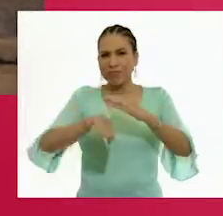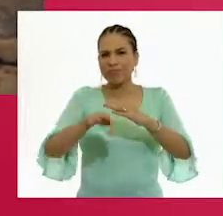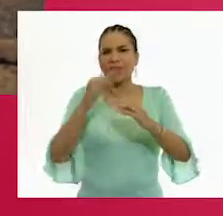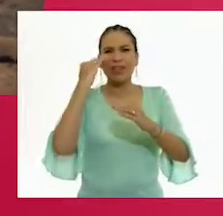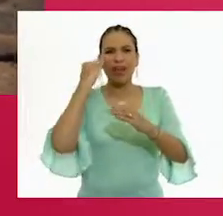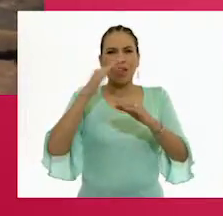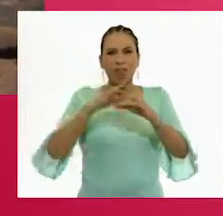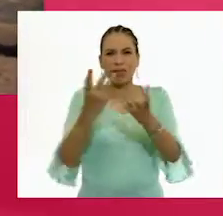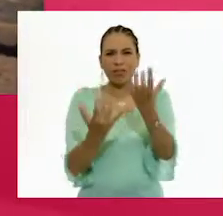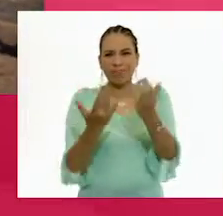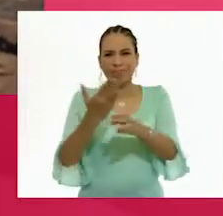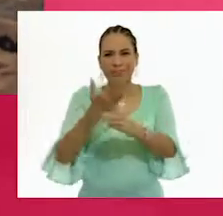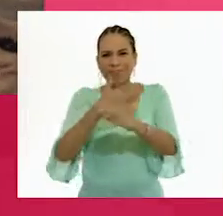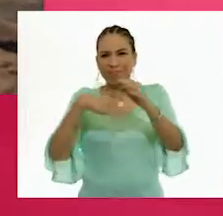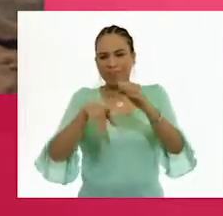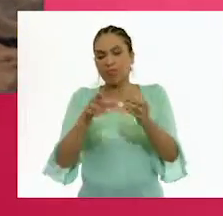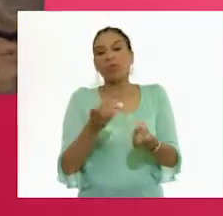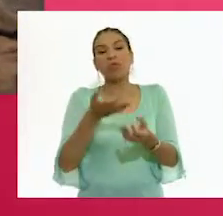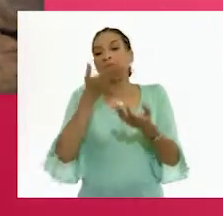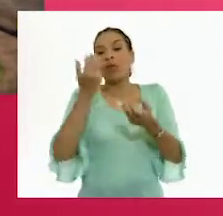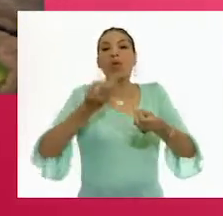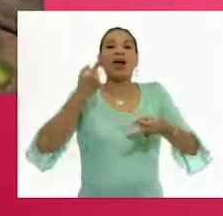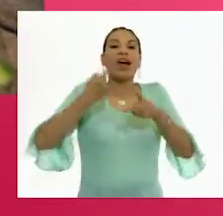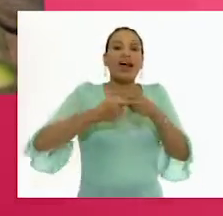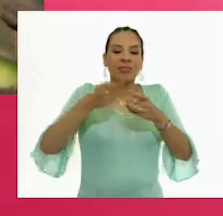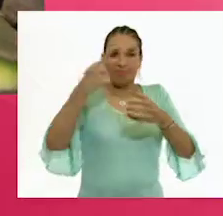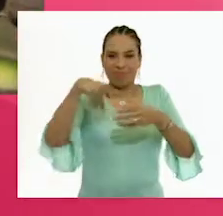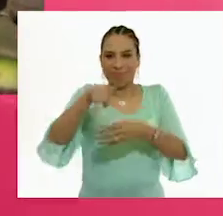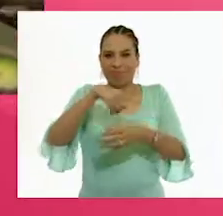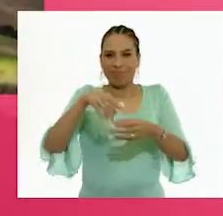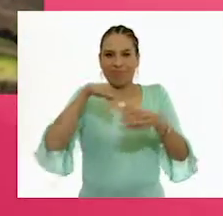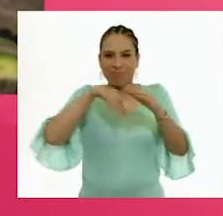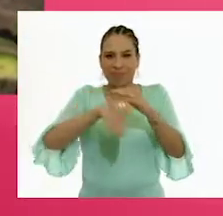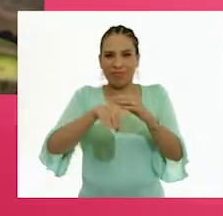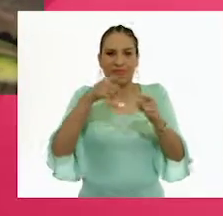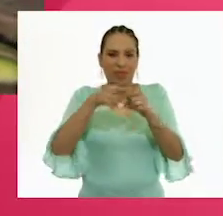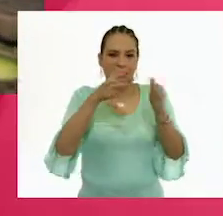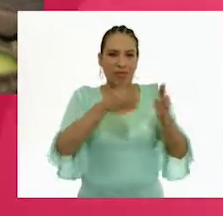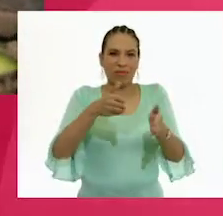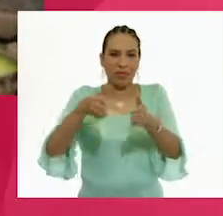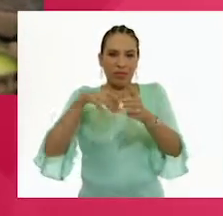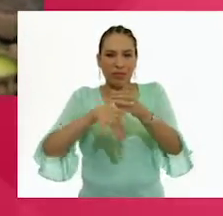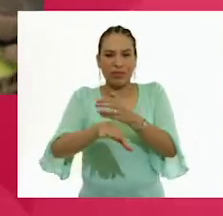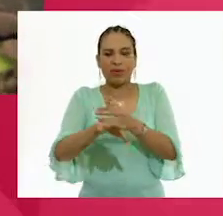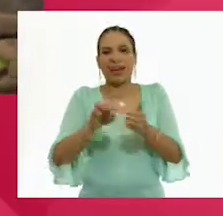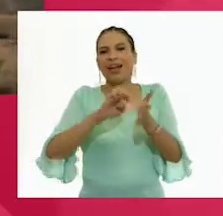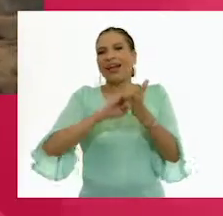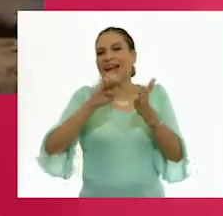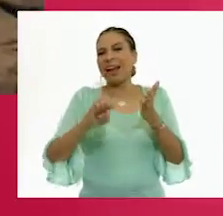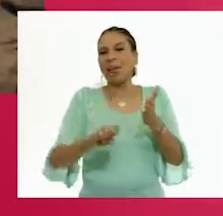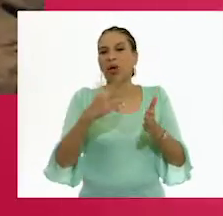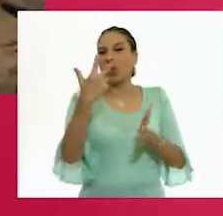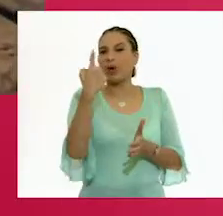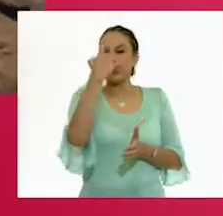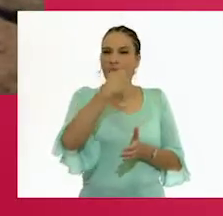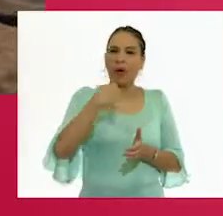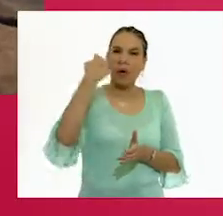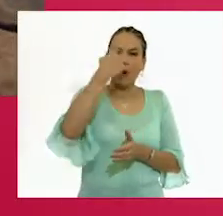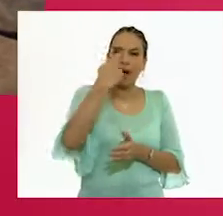Según la cantidad que usted le ponga al horno, la cantidad de que sean de chimbos, pero por ejemplo 8 horas, 10